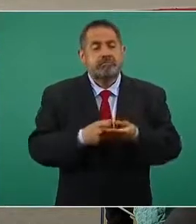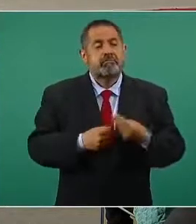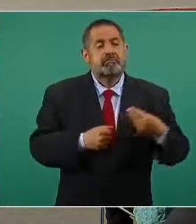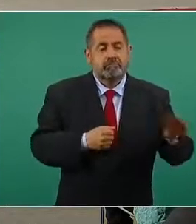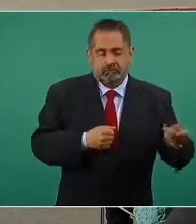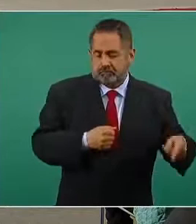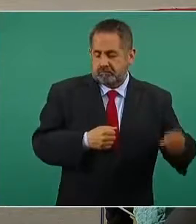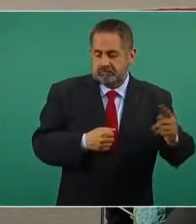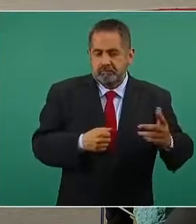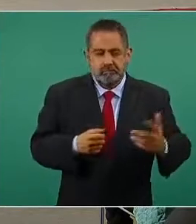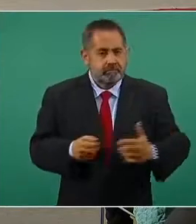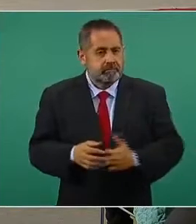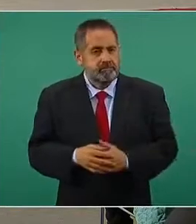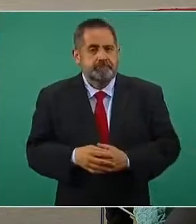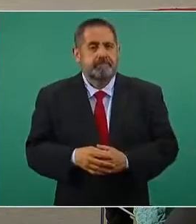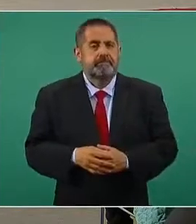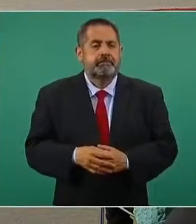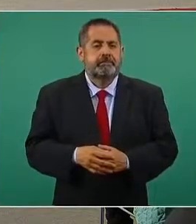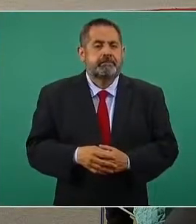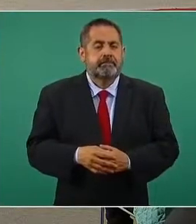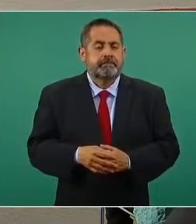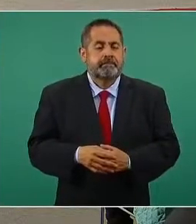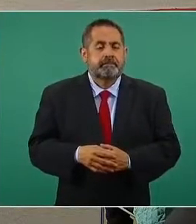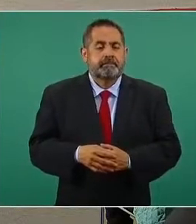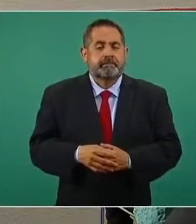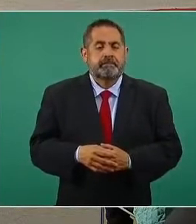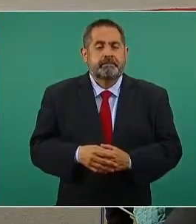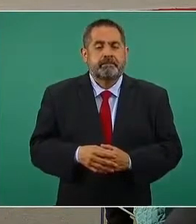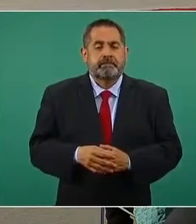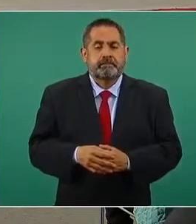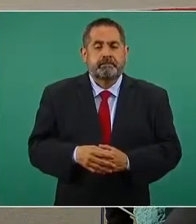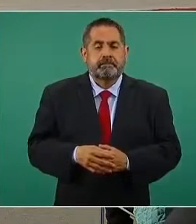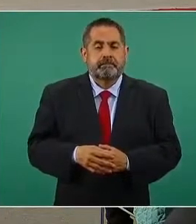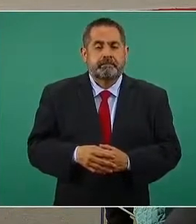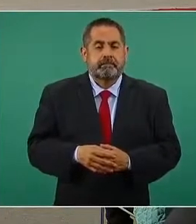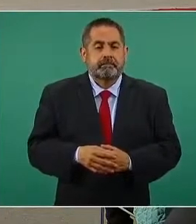estas concesiones, esos años. La siguiente, por favor.